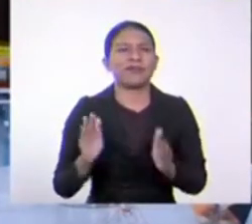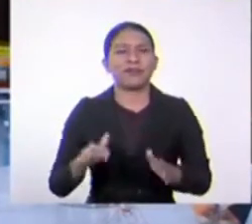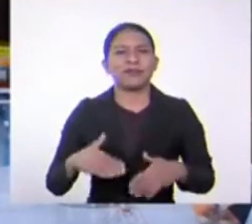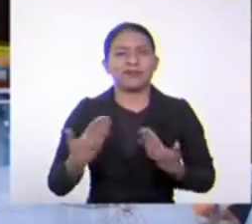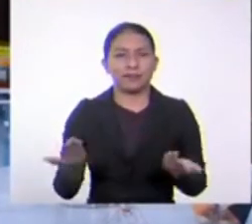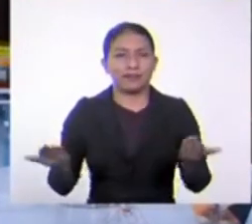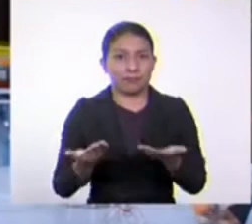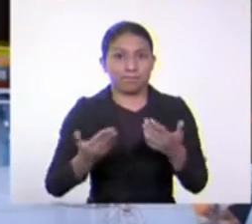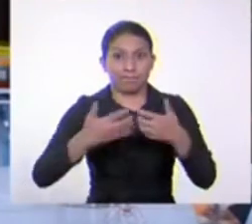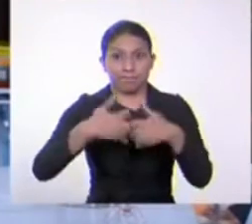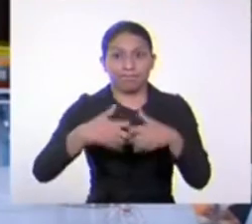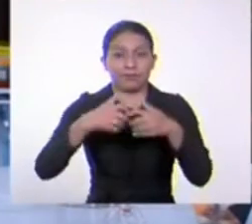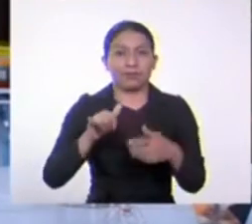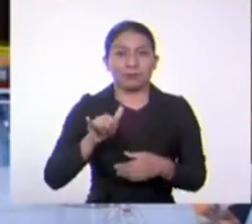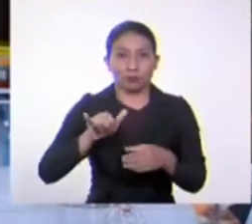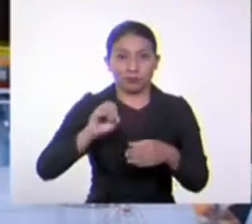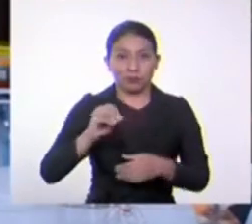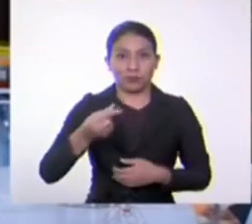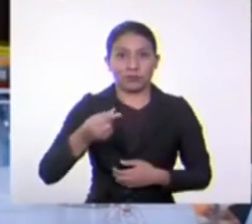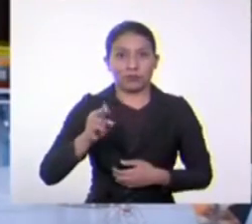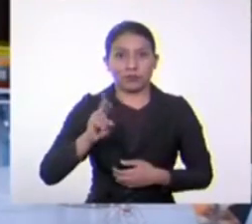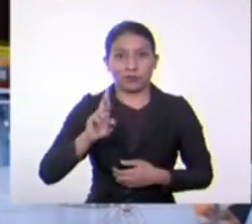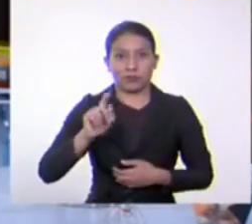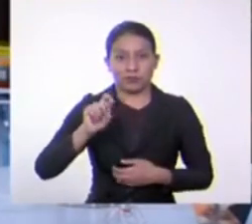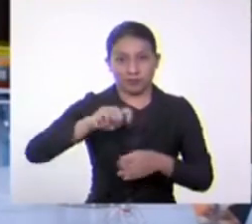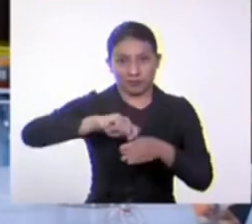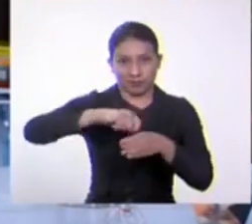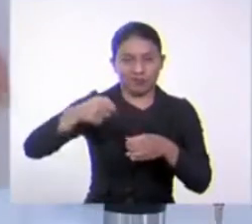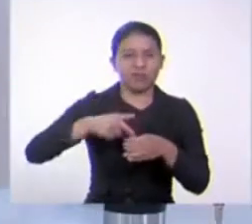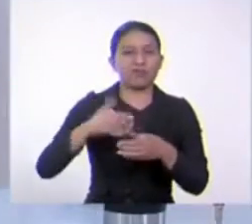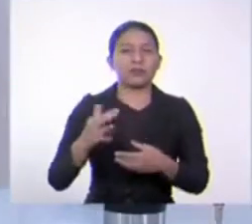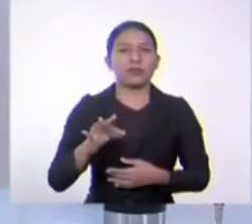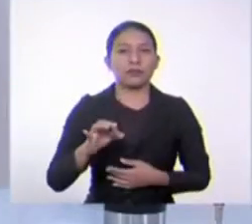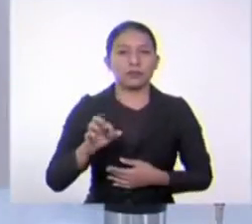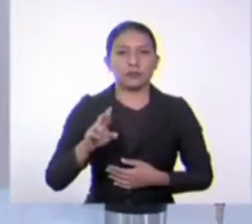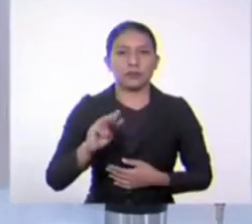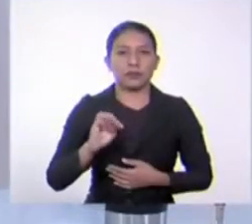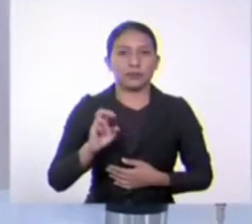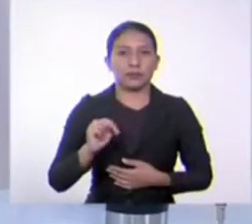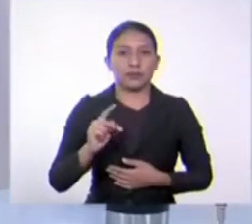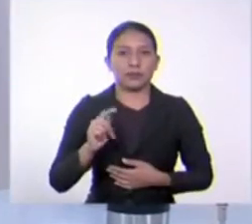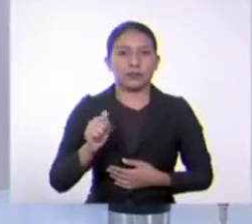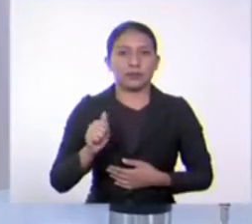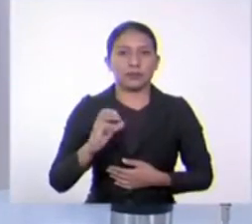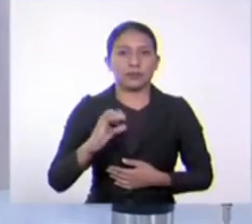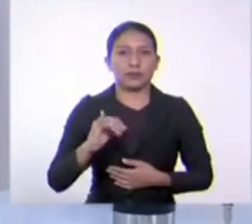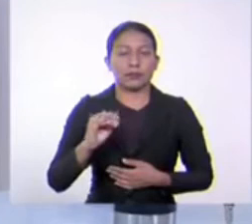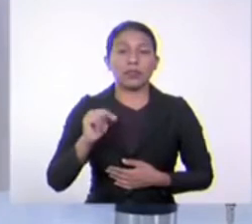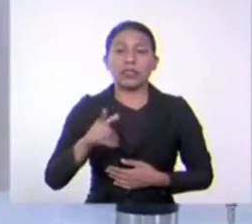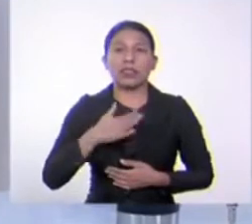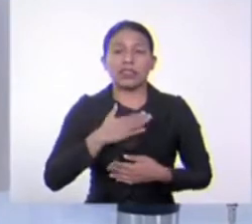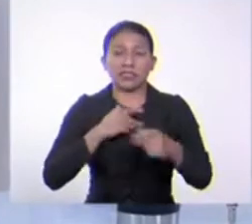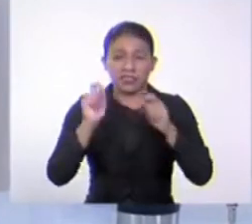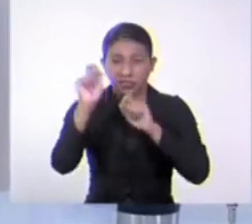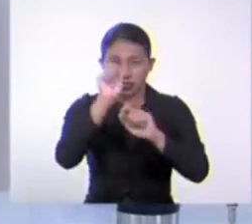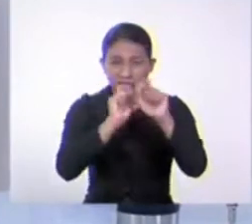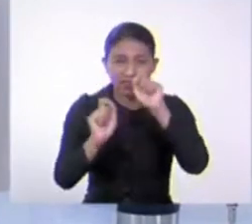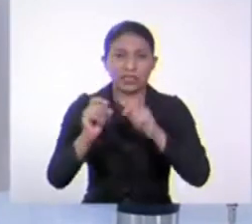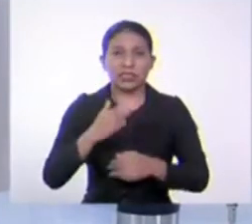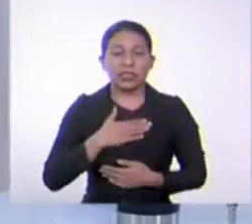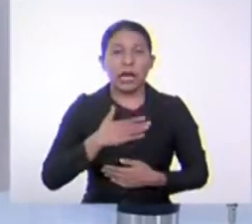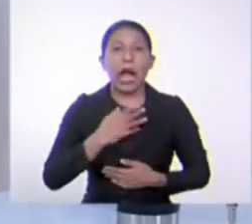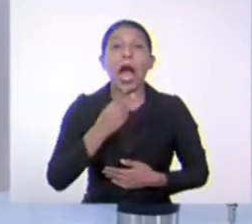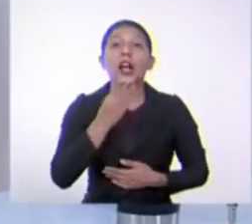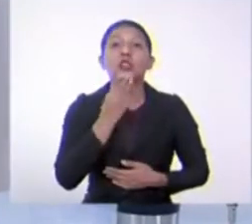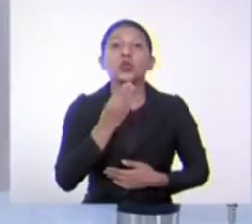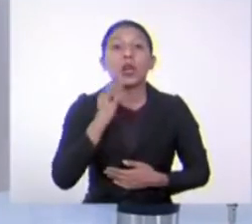al fabricar yogur es un proceso de fermentación. Existen ciertas bacterias que se alimentan del azúcar de la